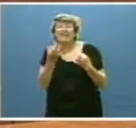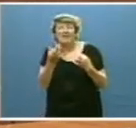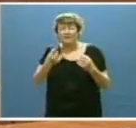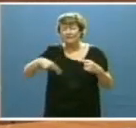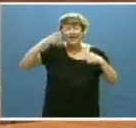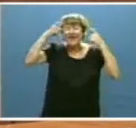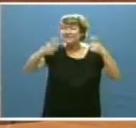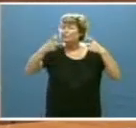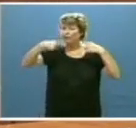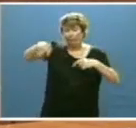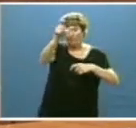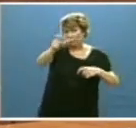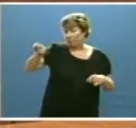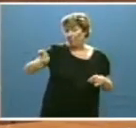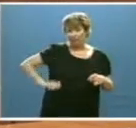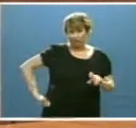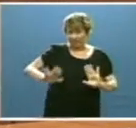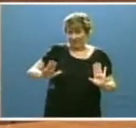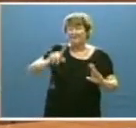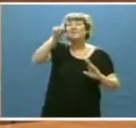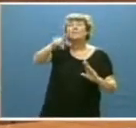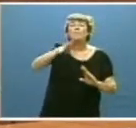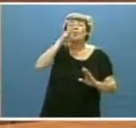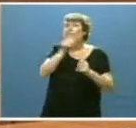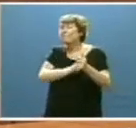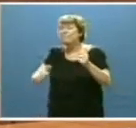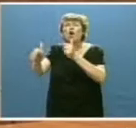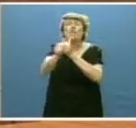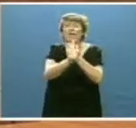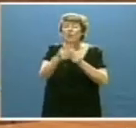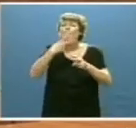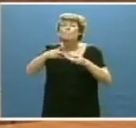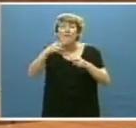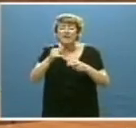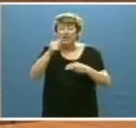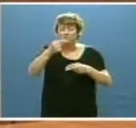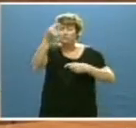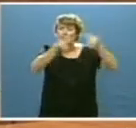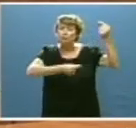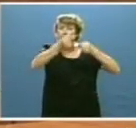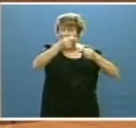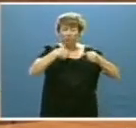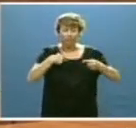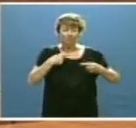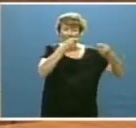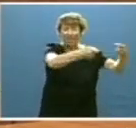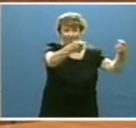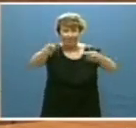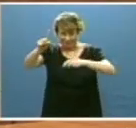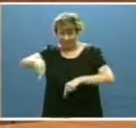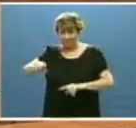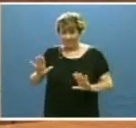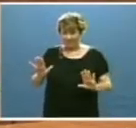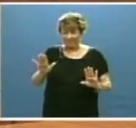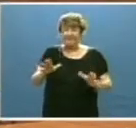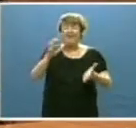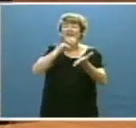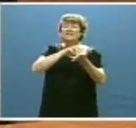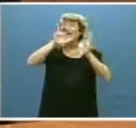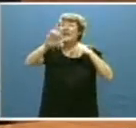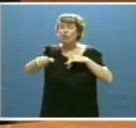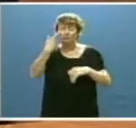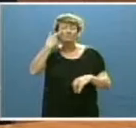profesionales y también por la prioridad política y presupuestaria que les hemos otorgado castilla